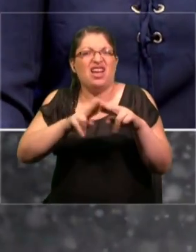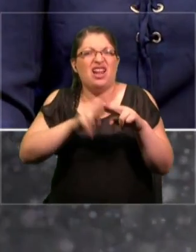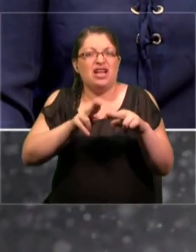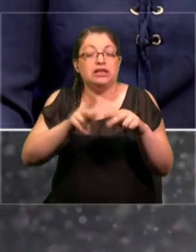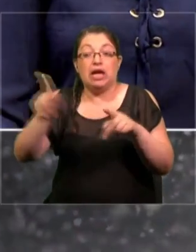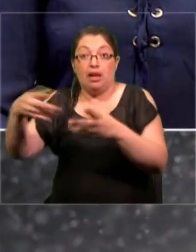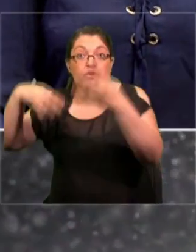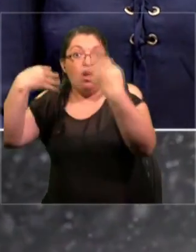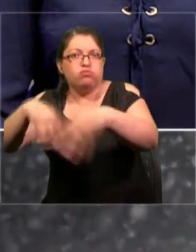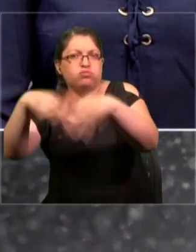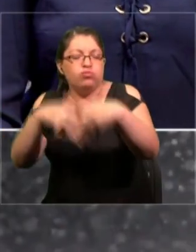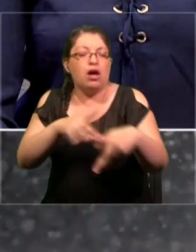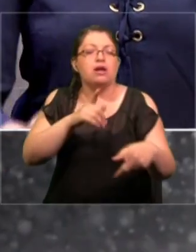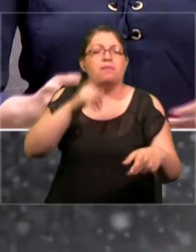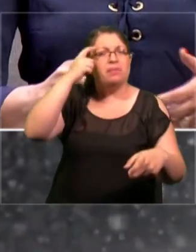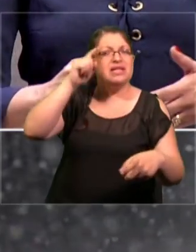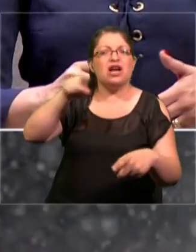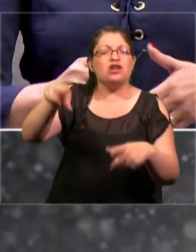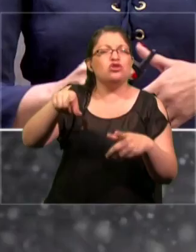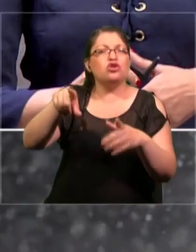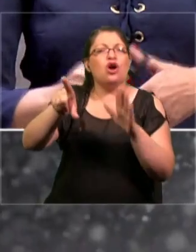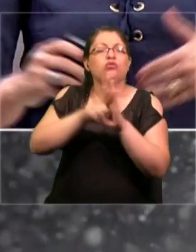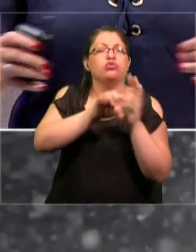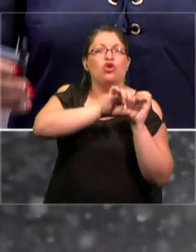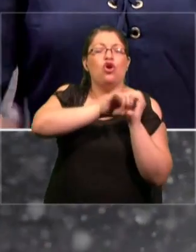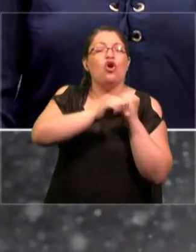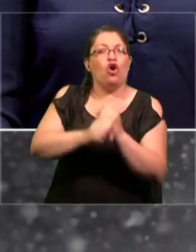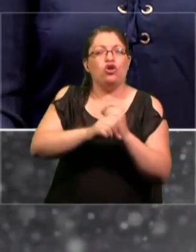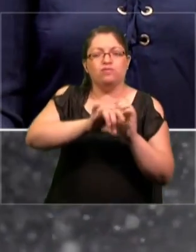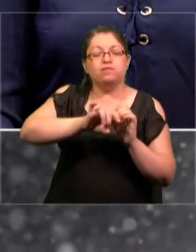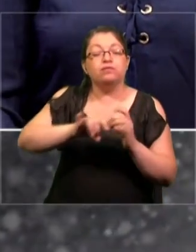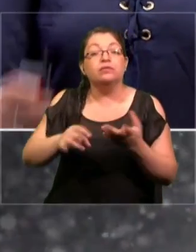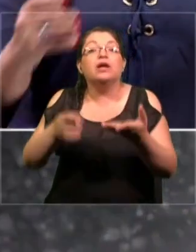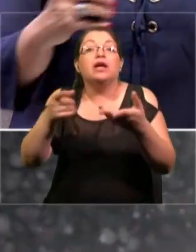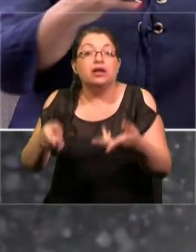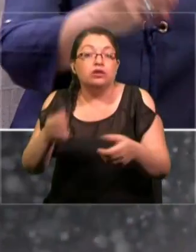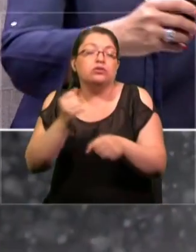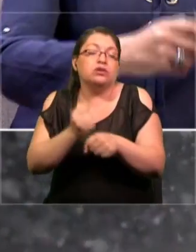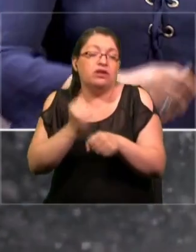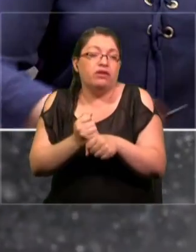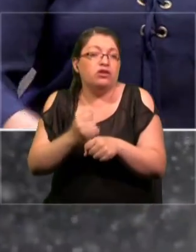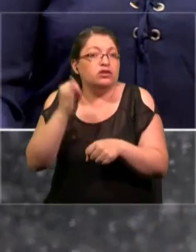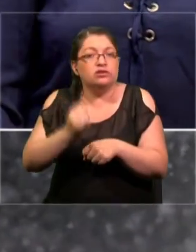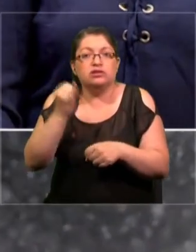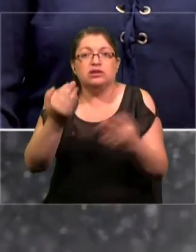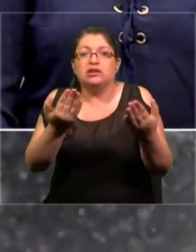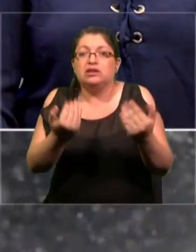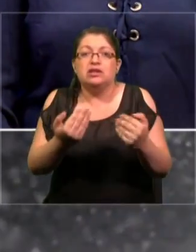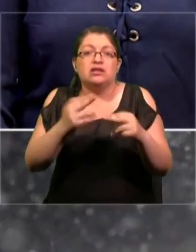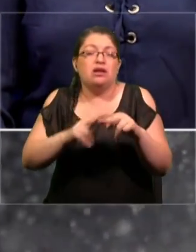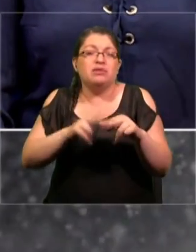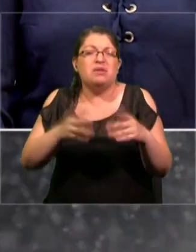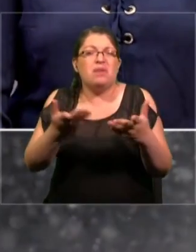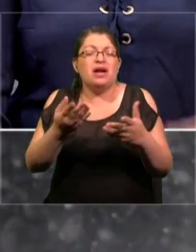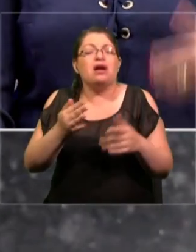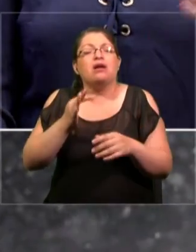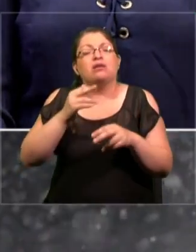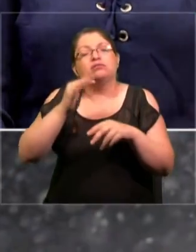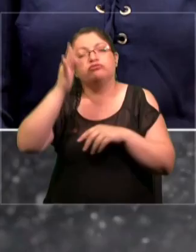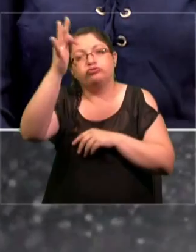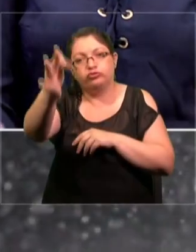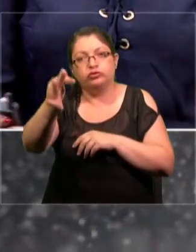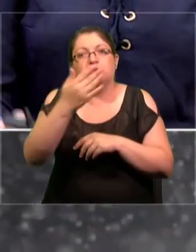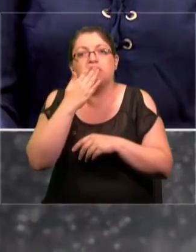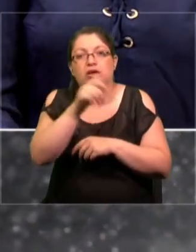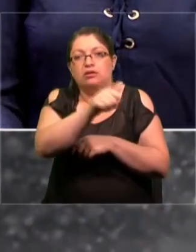la protesta. Y eso es una tarea inevitable si queremos construir un futuro que sea efectivamente mejor